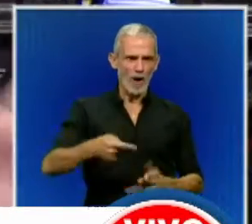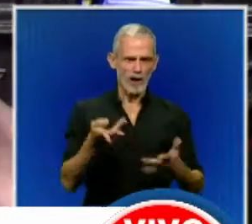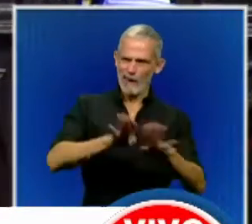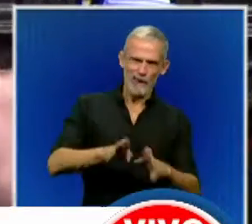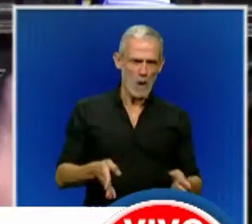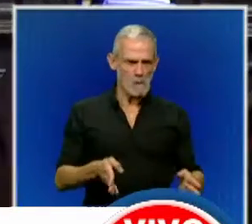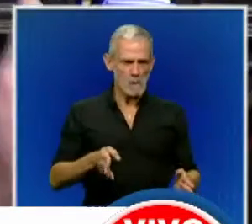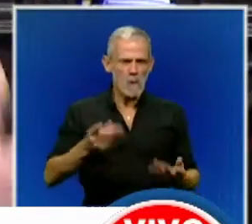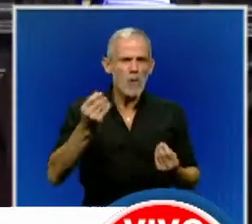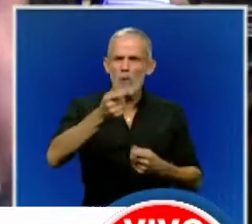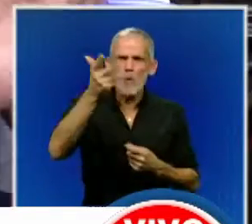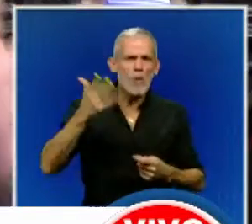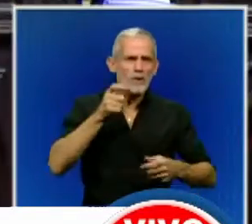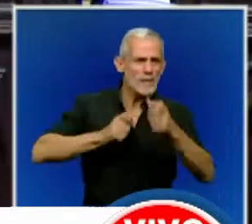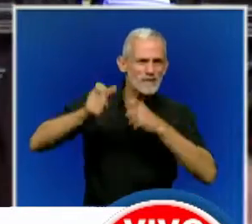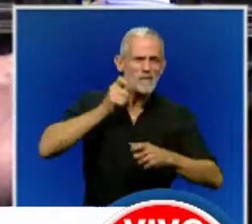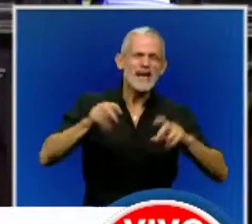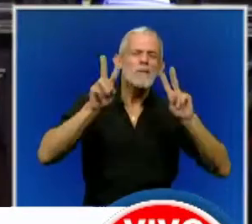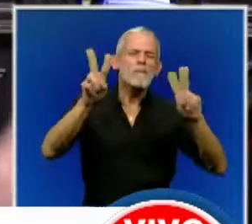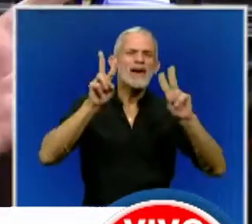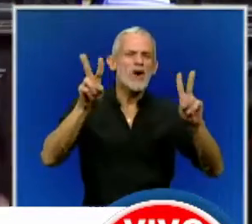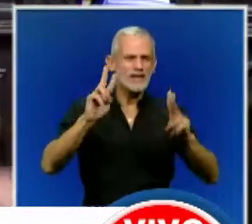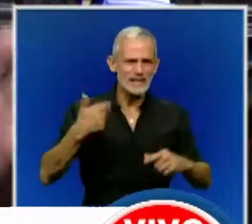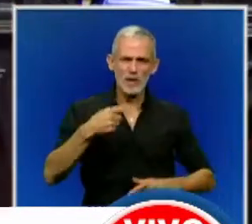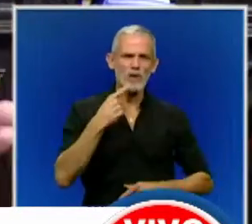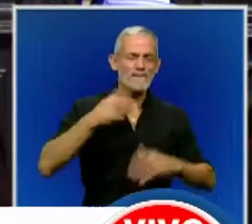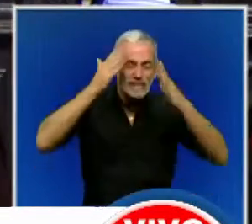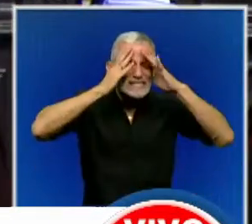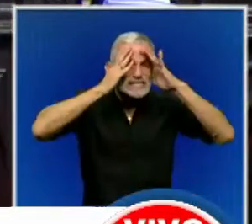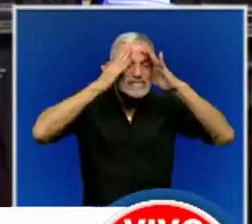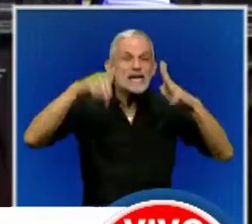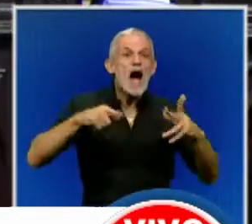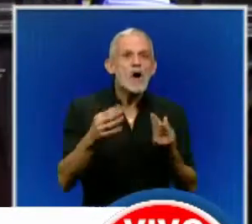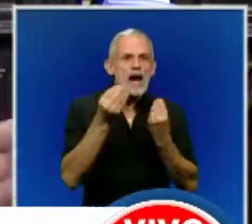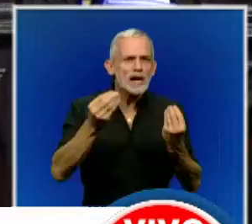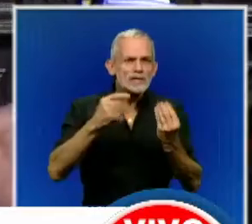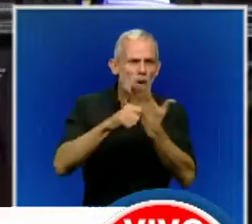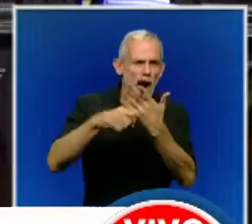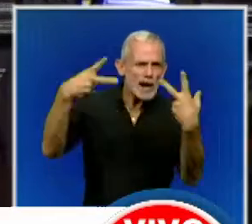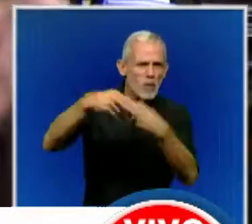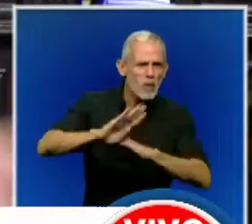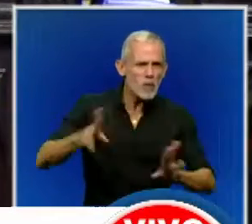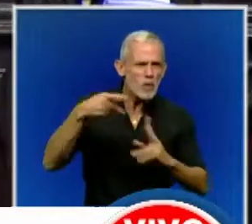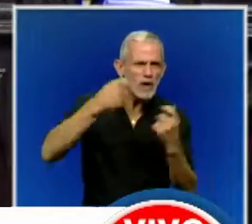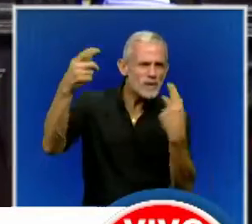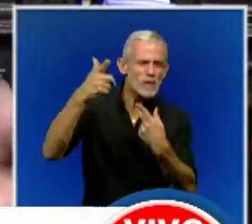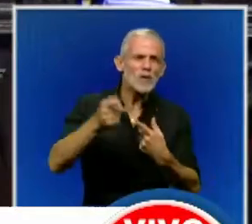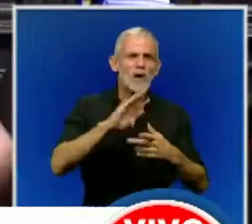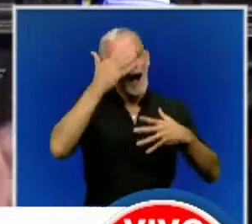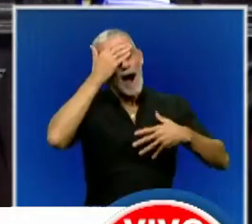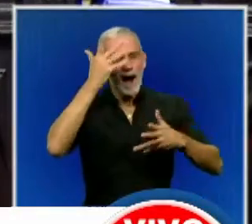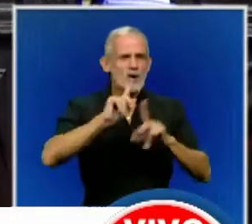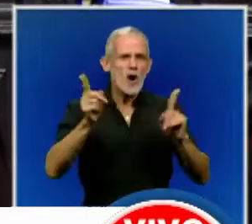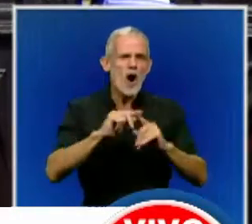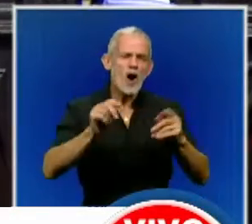les quiero contar la cantidad de mensajes de peronistas que he escuchado que se agarran la cabeza con esto. No se agarren la cabeza, reaccionen,